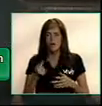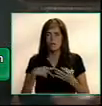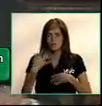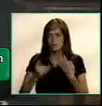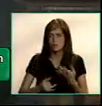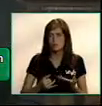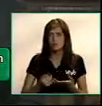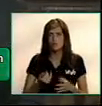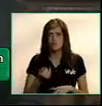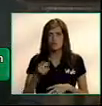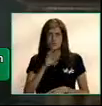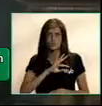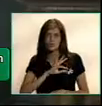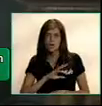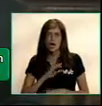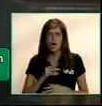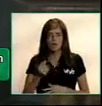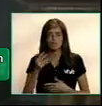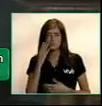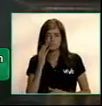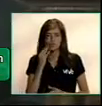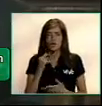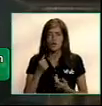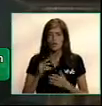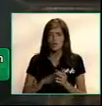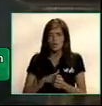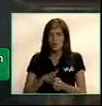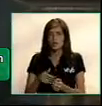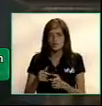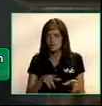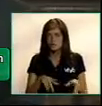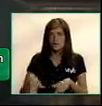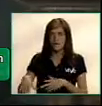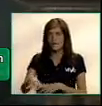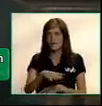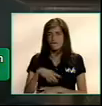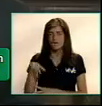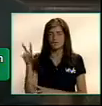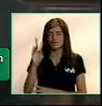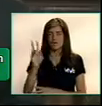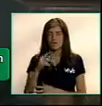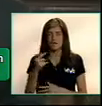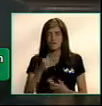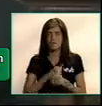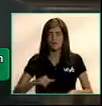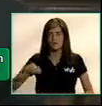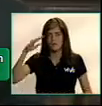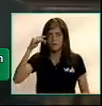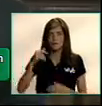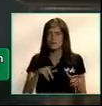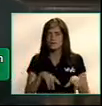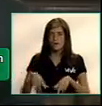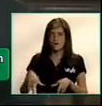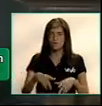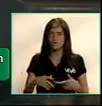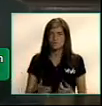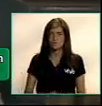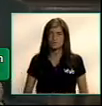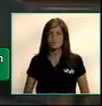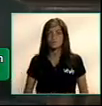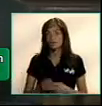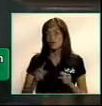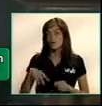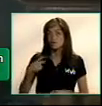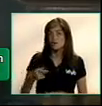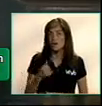social. Se convirtió en líder del llano venezolano, militar y en el llano. Y bueno, luego